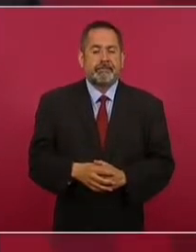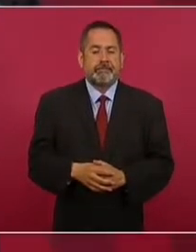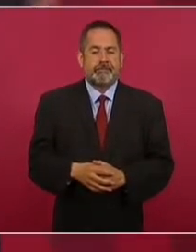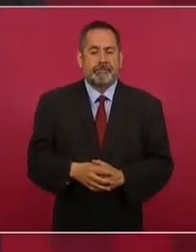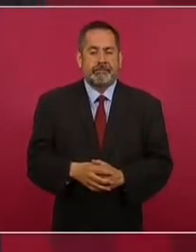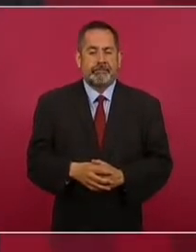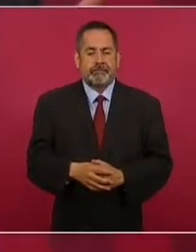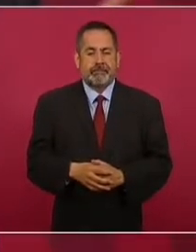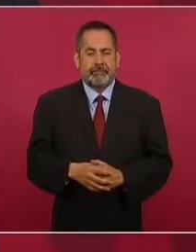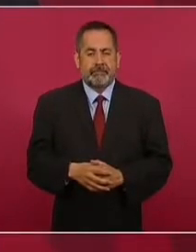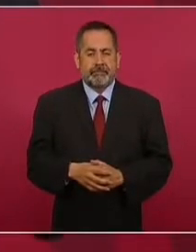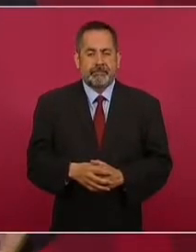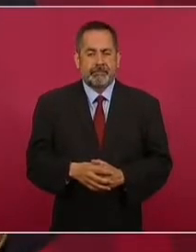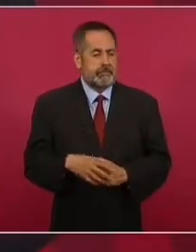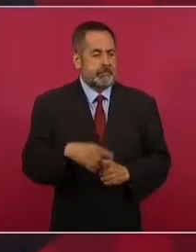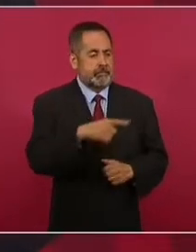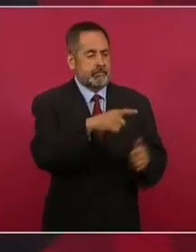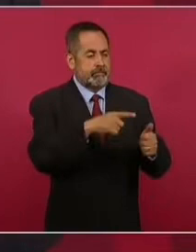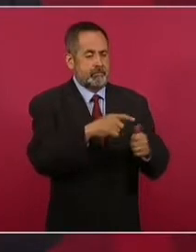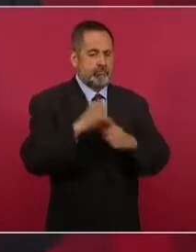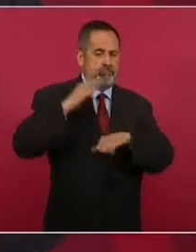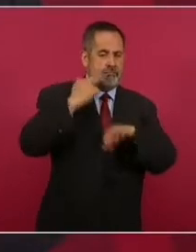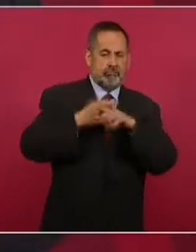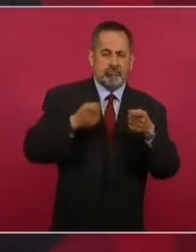No con cargo, sino